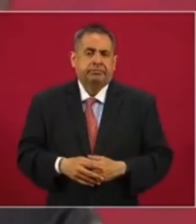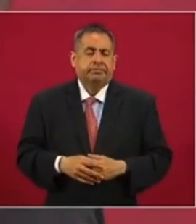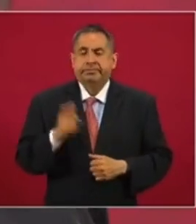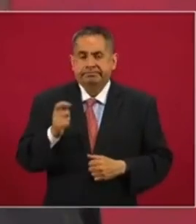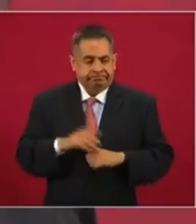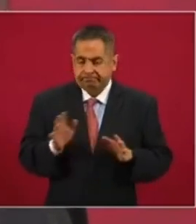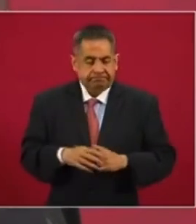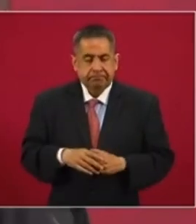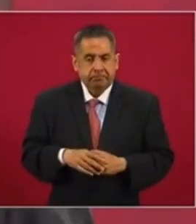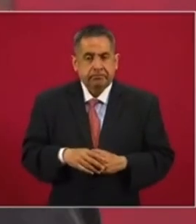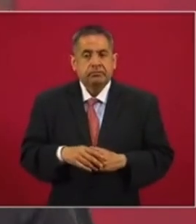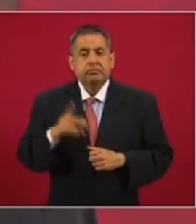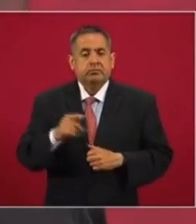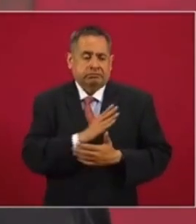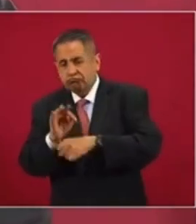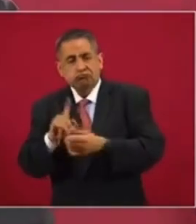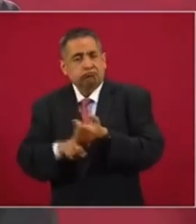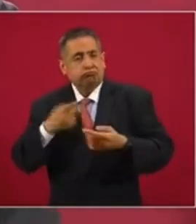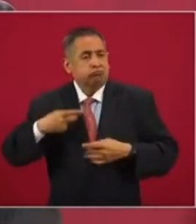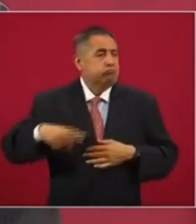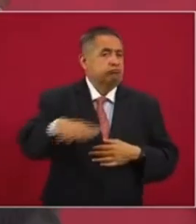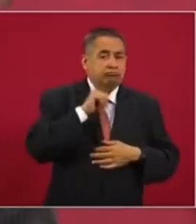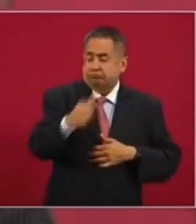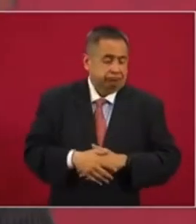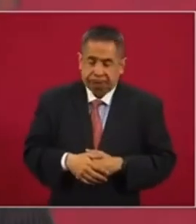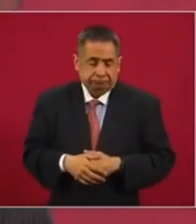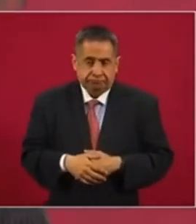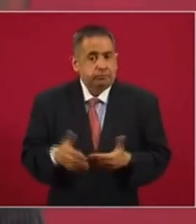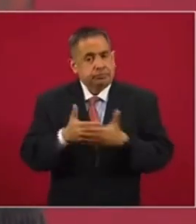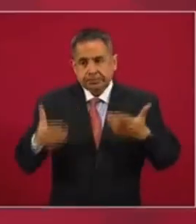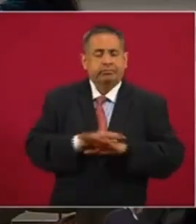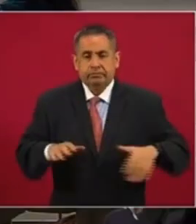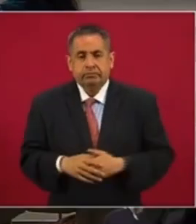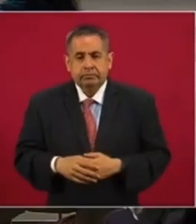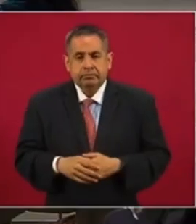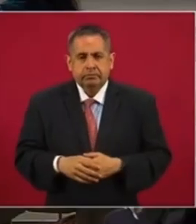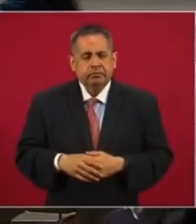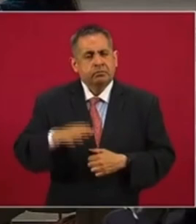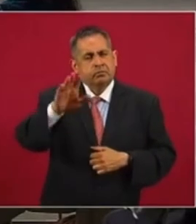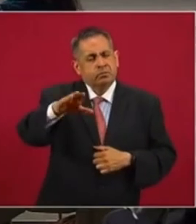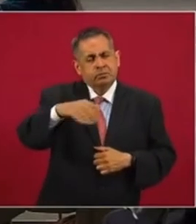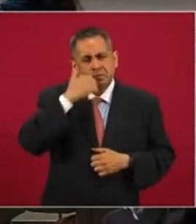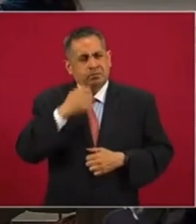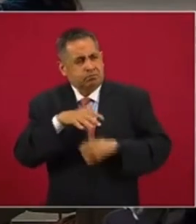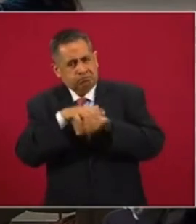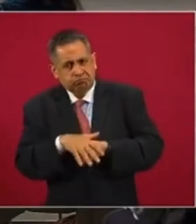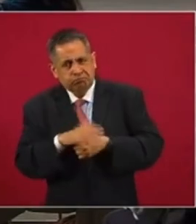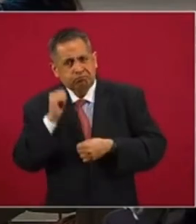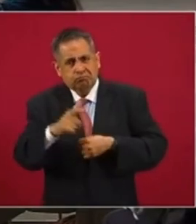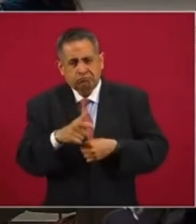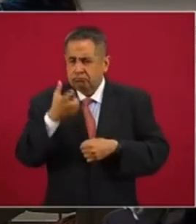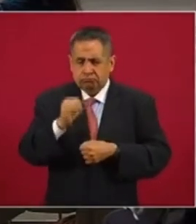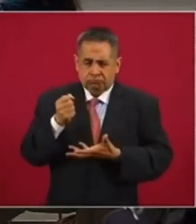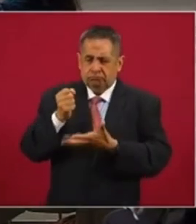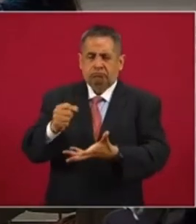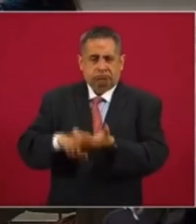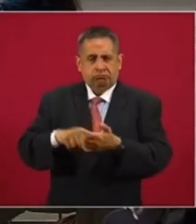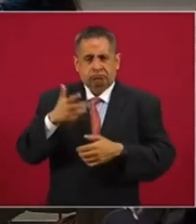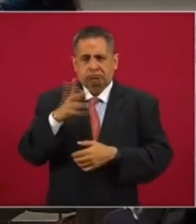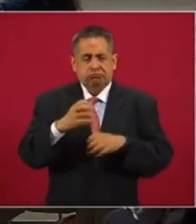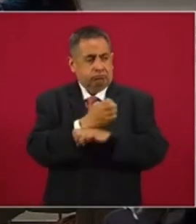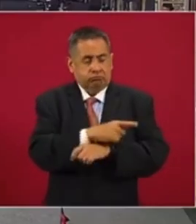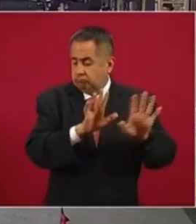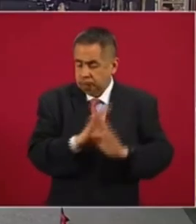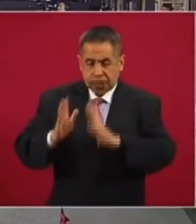Y ya no hay partidas de moches. Y ahora todo el presupuesto es para el pueblo. Pese a presiones, ¿se mantendrá este paquete económico para estos 10 estados?